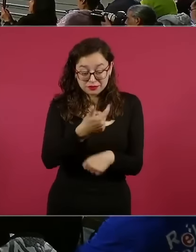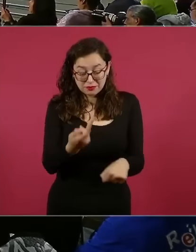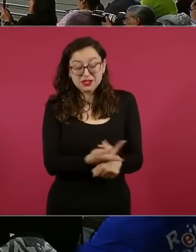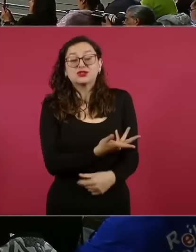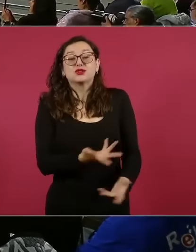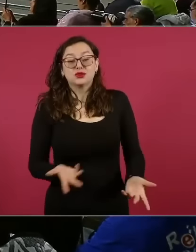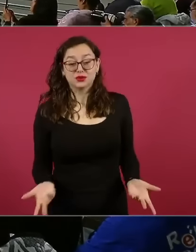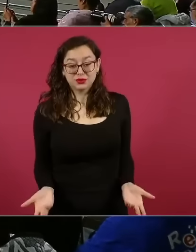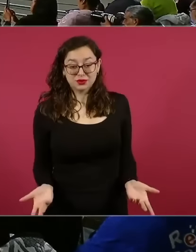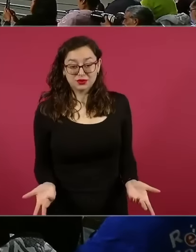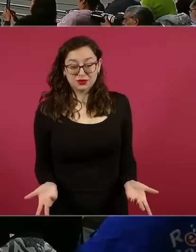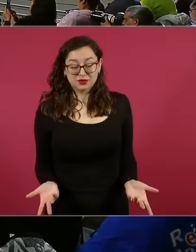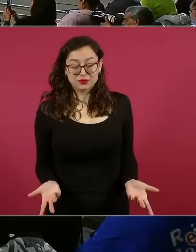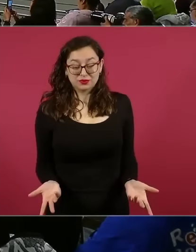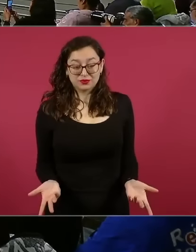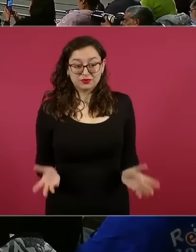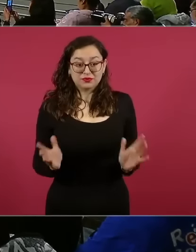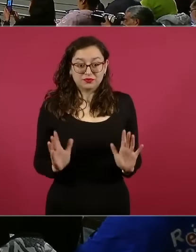Nosotros,